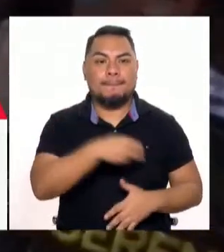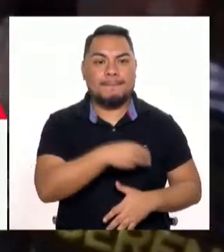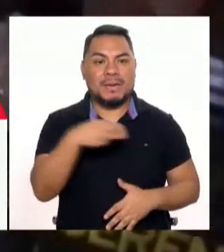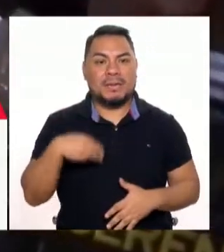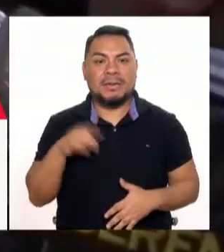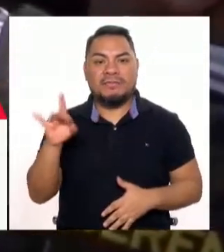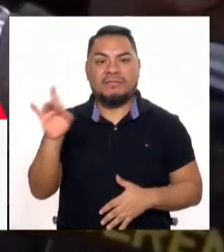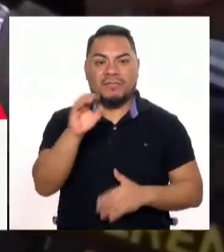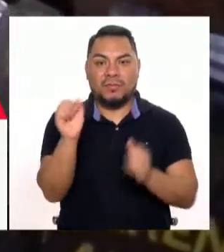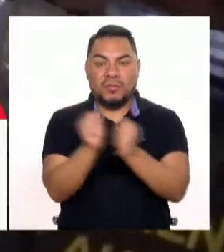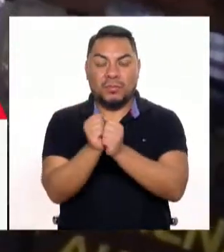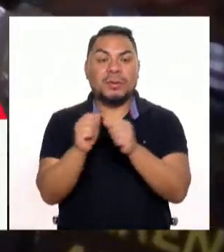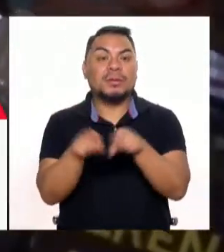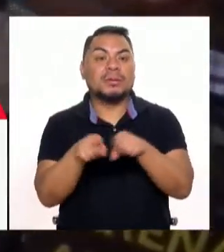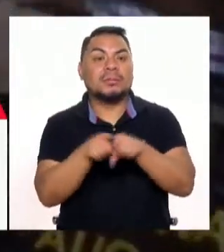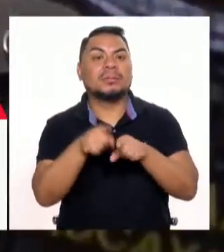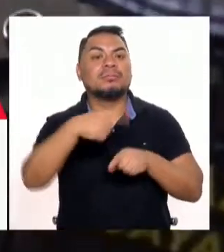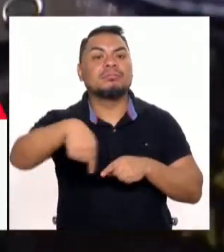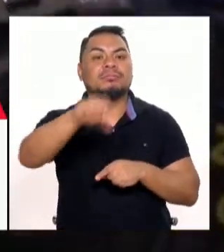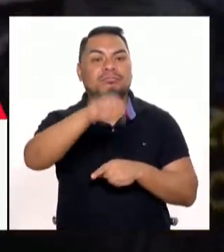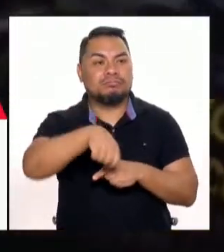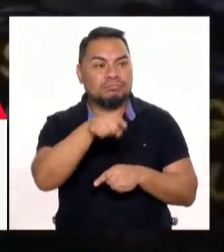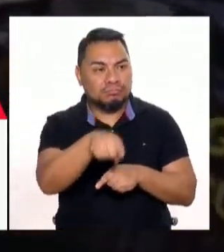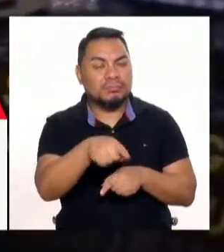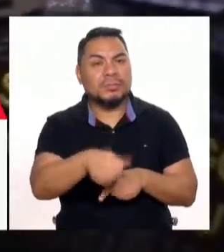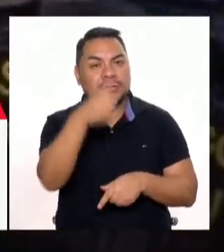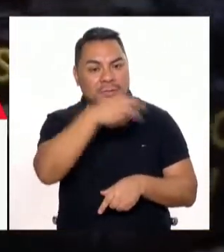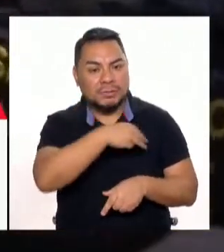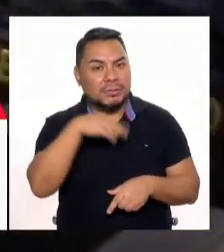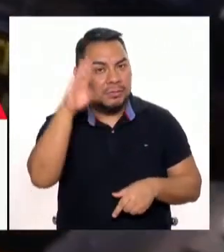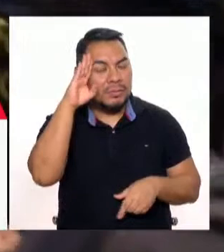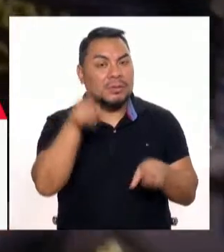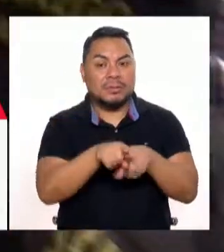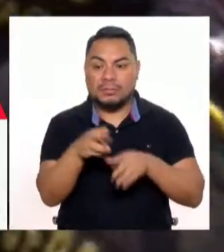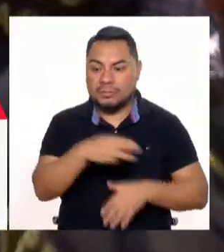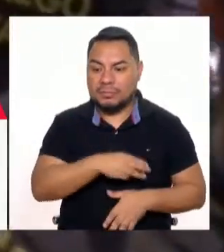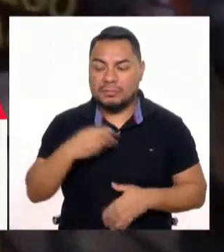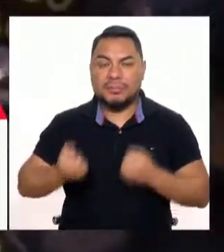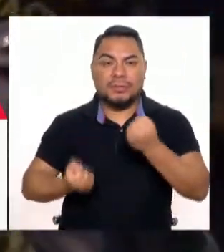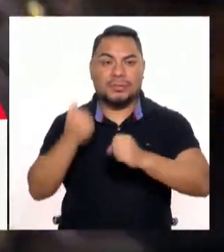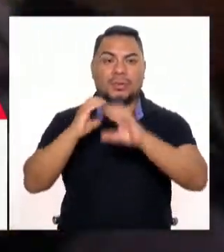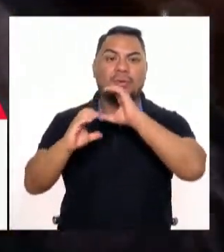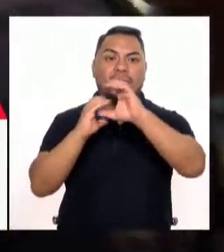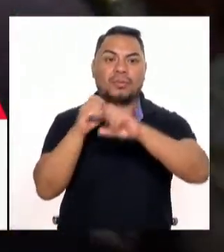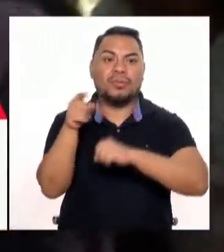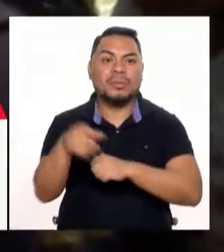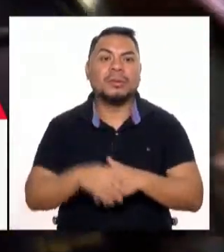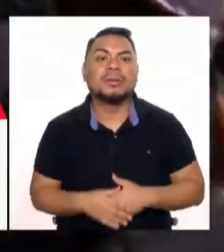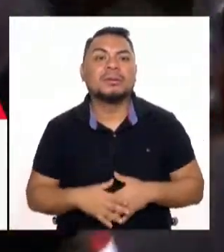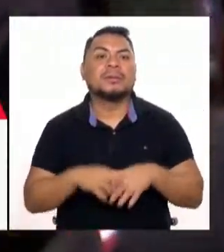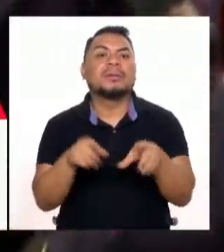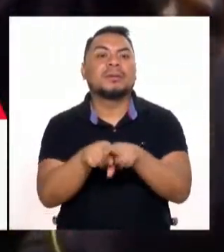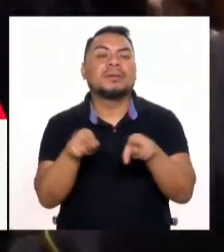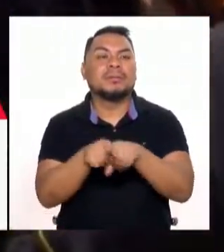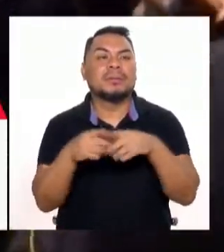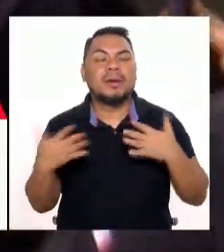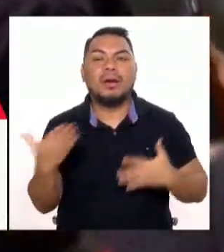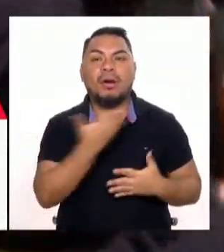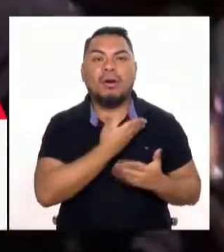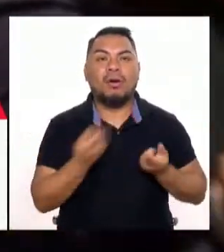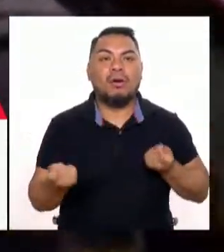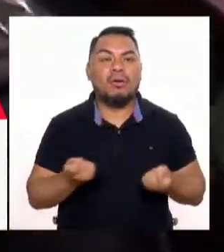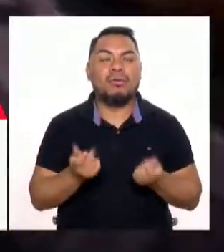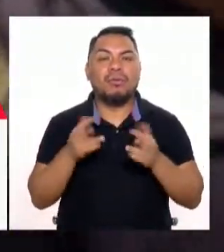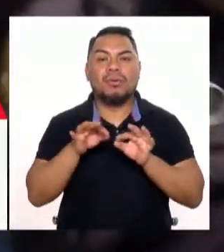de estado el titular del interior como la titular del Ministerio de transportes y comunicaciones también está el gobernador